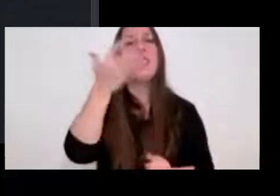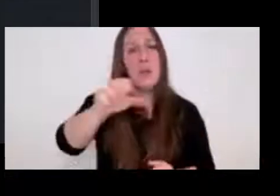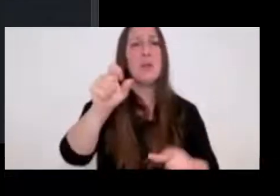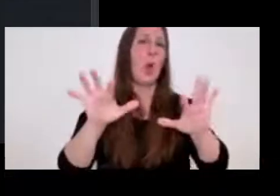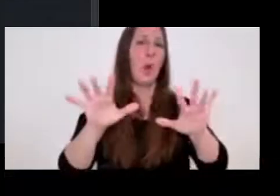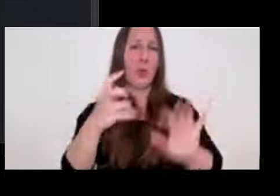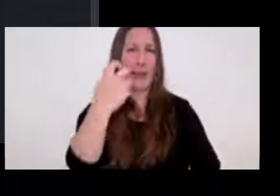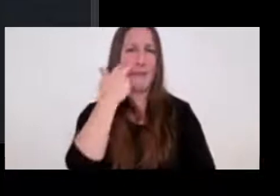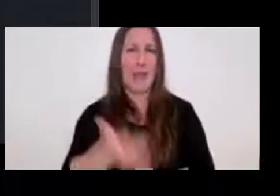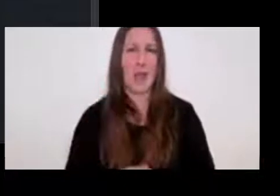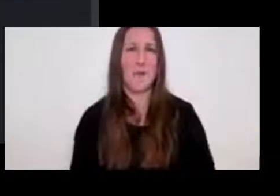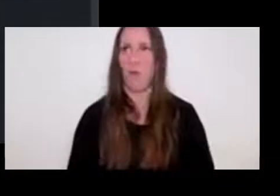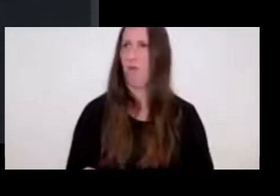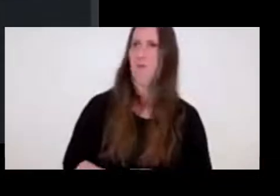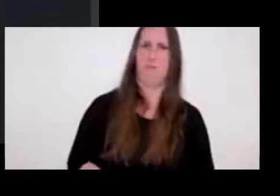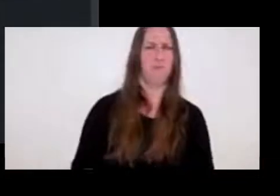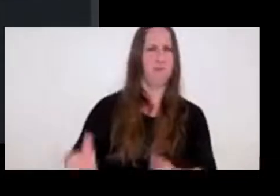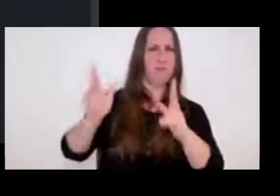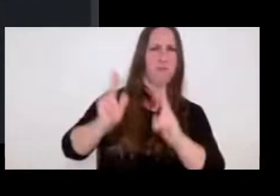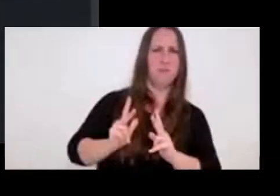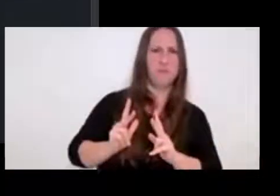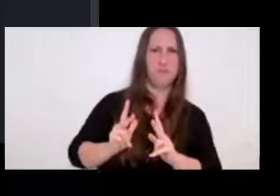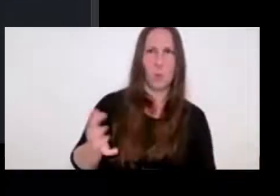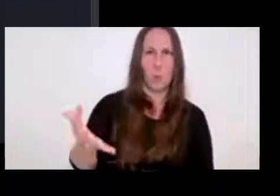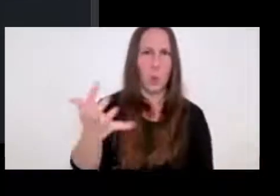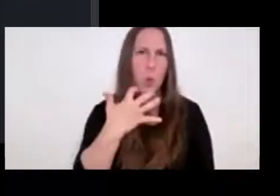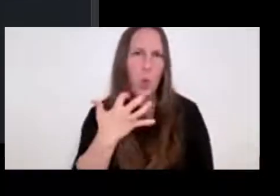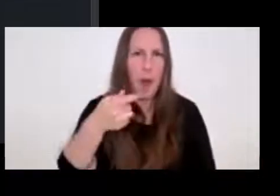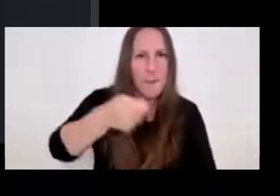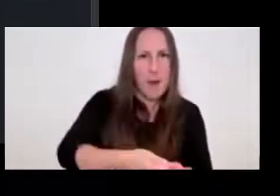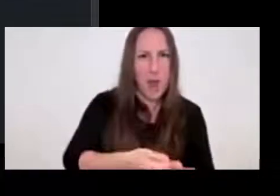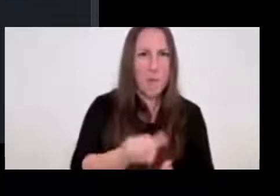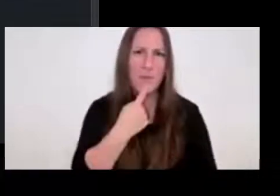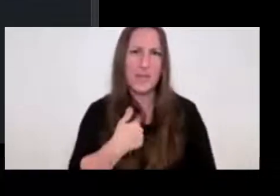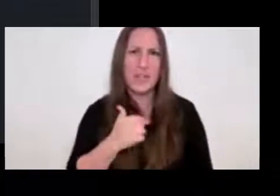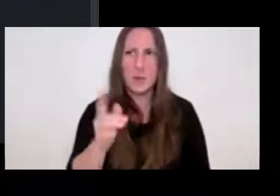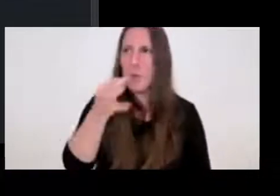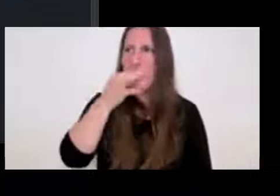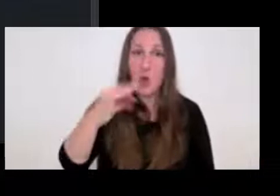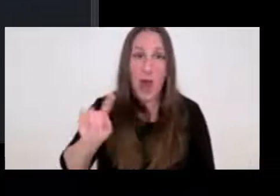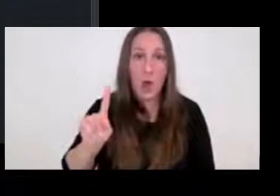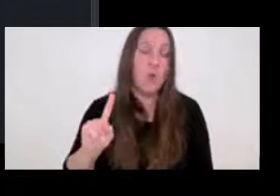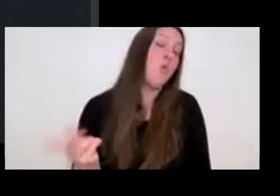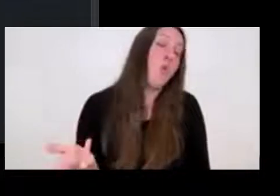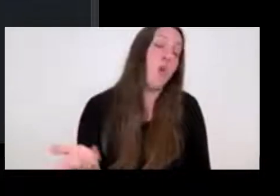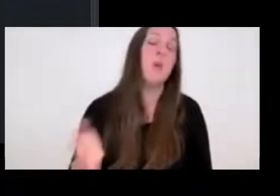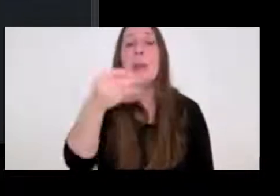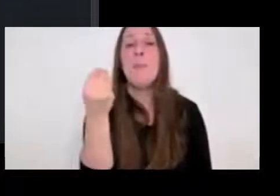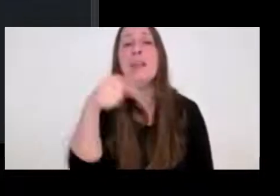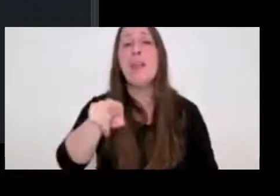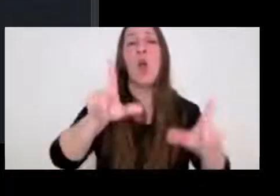Entonces, cuando me dice eso, yo digo, me está cargando este hombre, yo estoy pagando la máquina. ¿Cómo? ¿Usted me vendió algo raro? No, me dice, ¿sabe qué pasa? Que hoy están saliendo otras